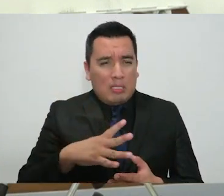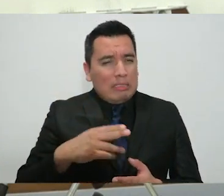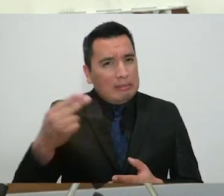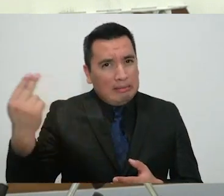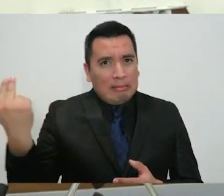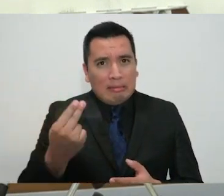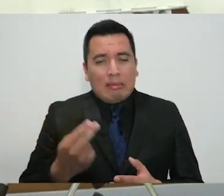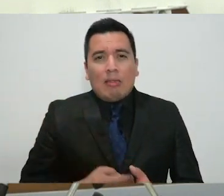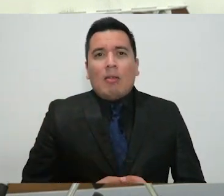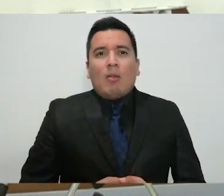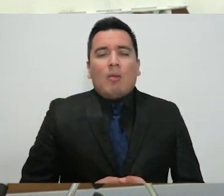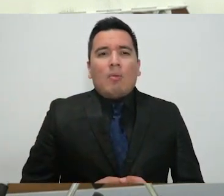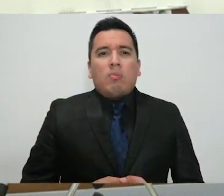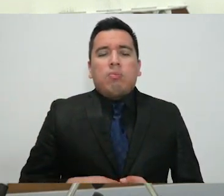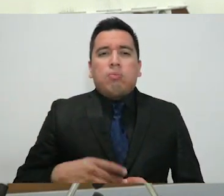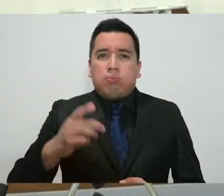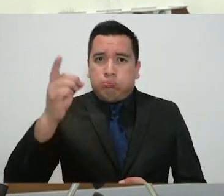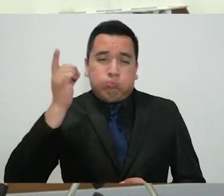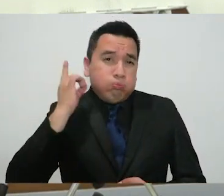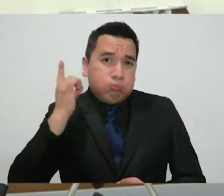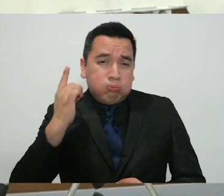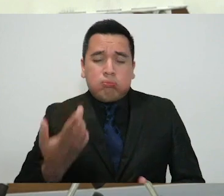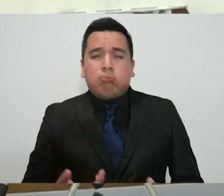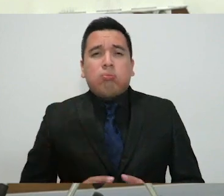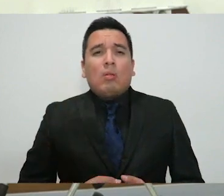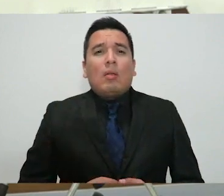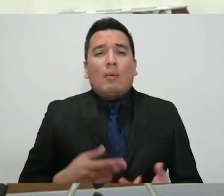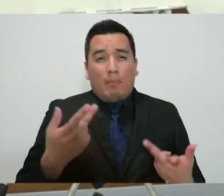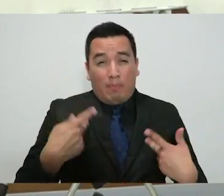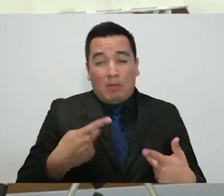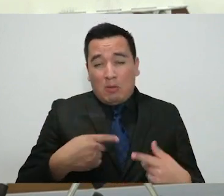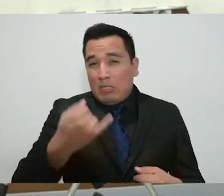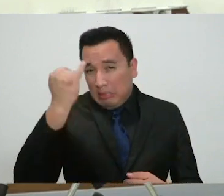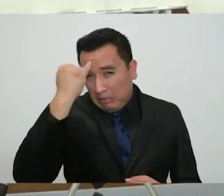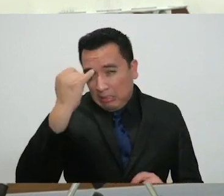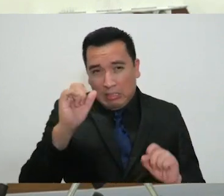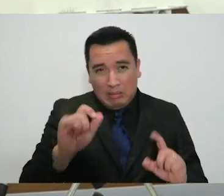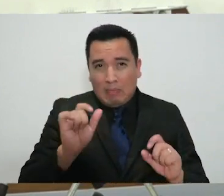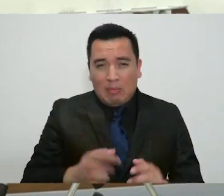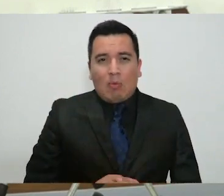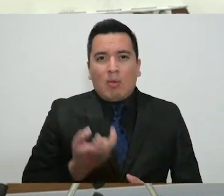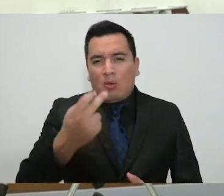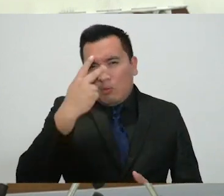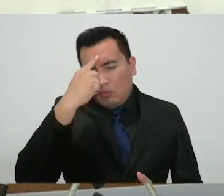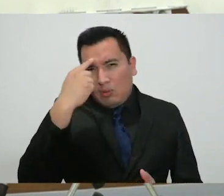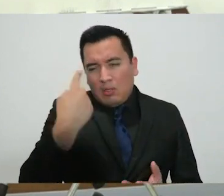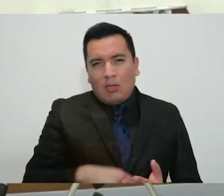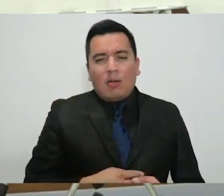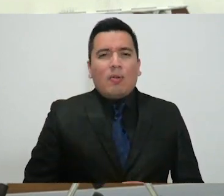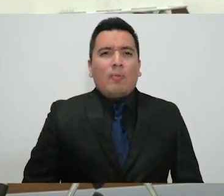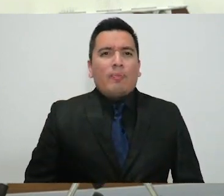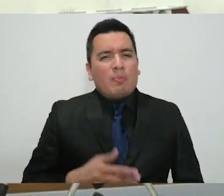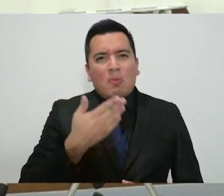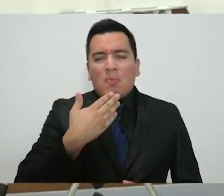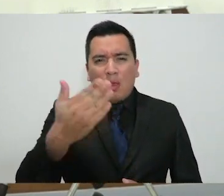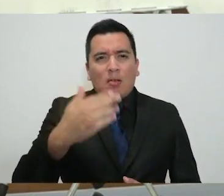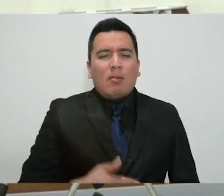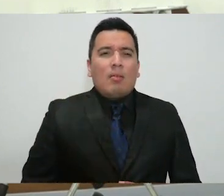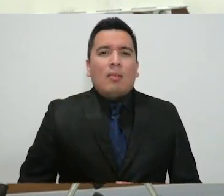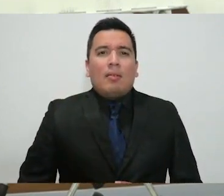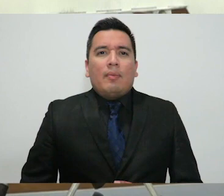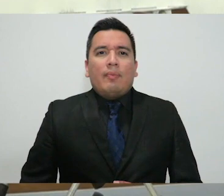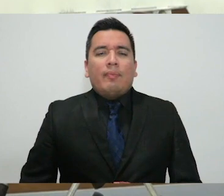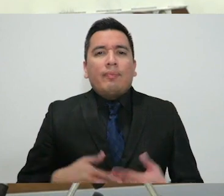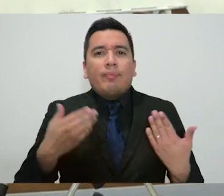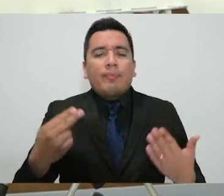ir como candidatos personas indígenas. Me parece que eso estuvo muy bien. Ahora